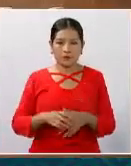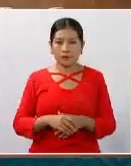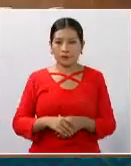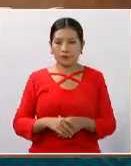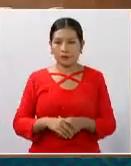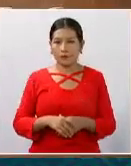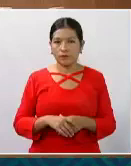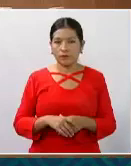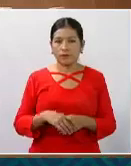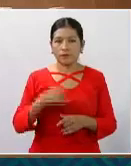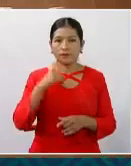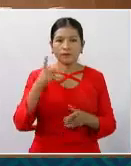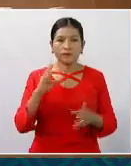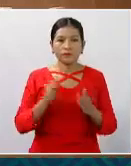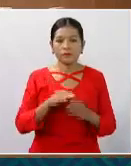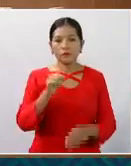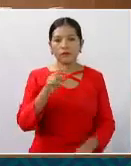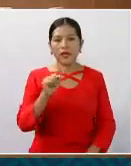aquí muestro, la AMB